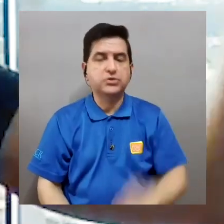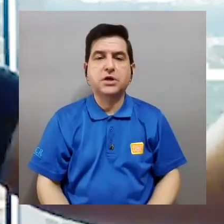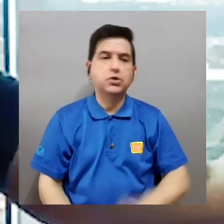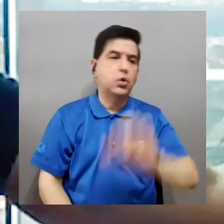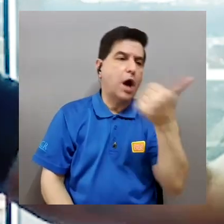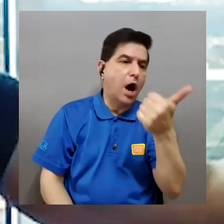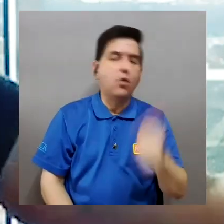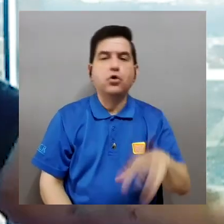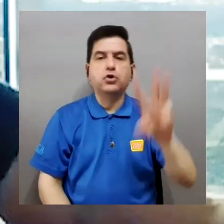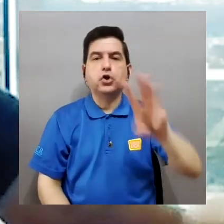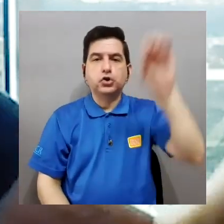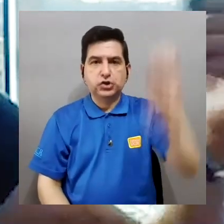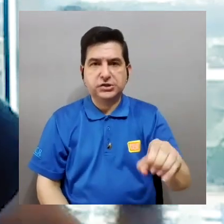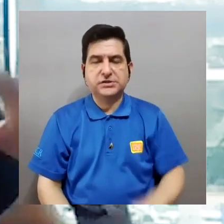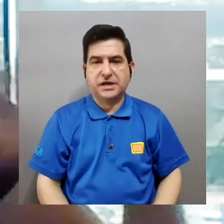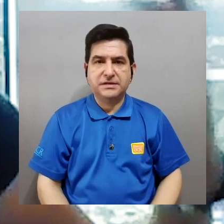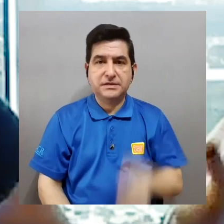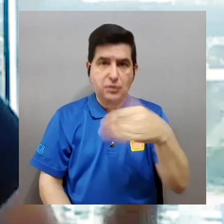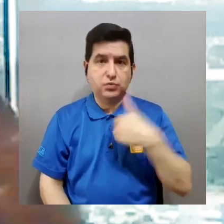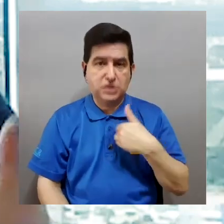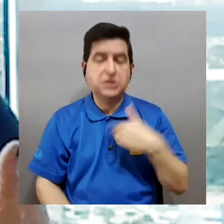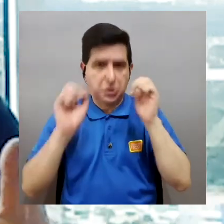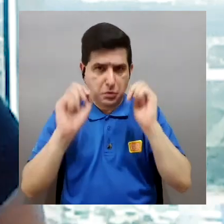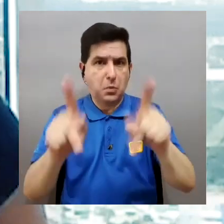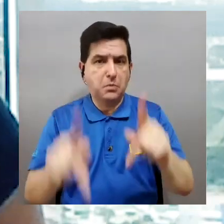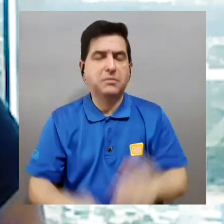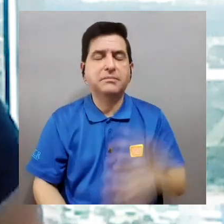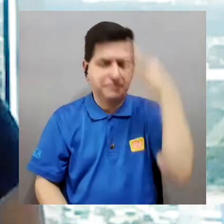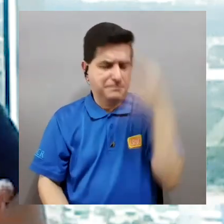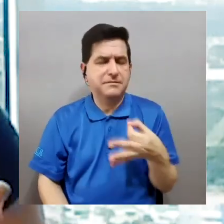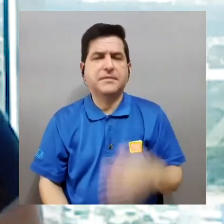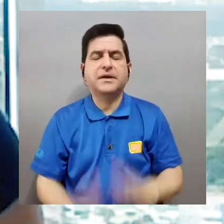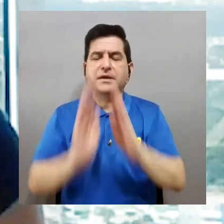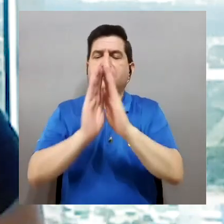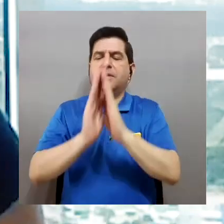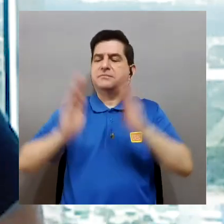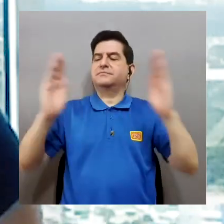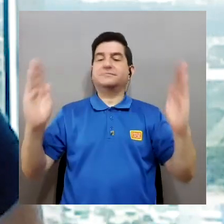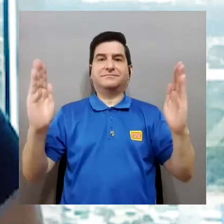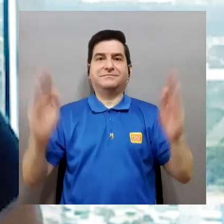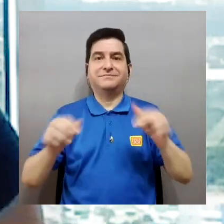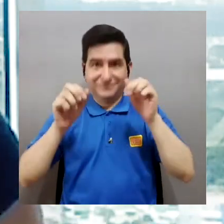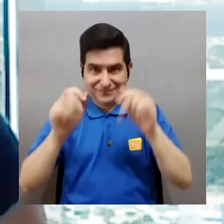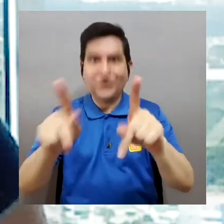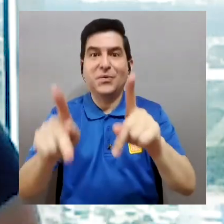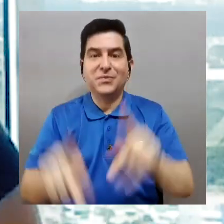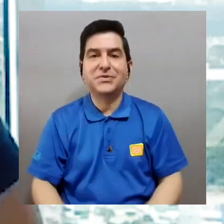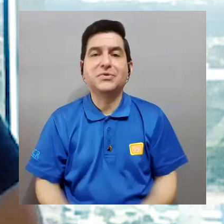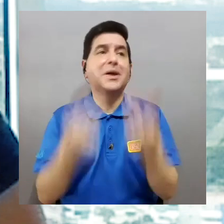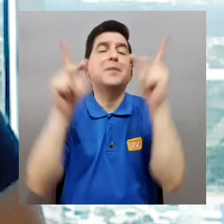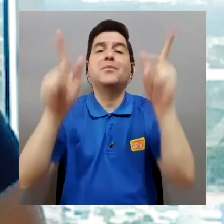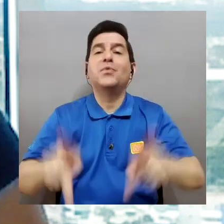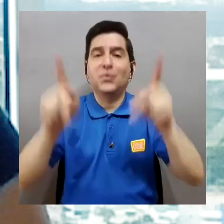vos te vamos a becar a un 60% porque tenés la posibilidad, creo que le abre la posibilidad a